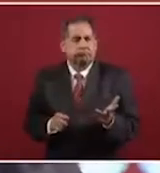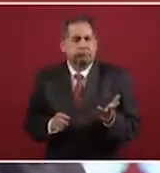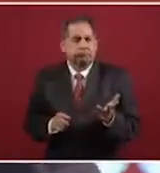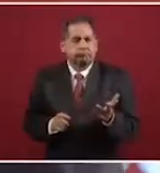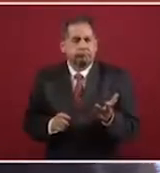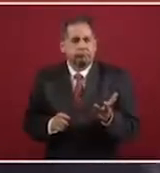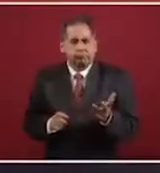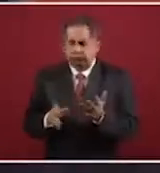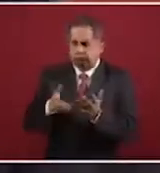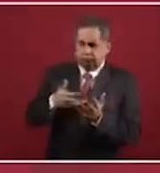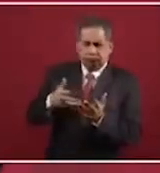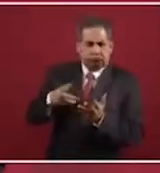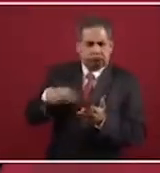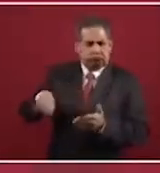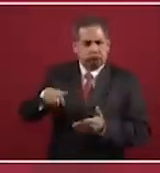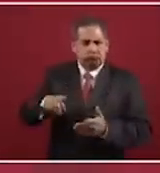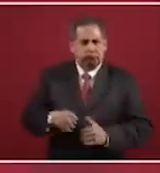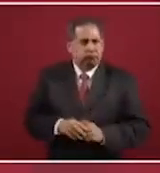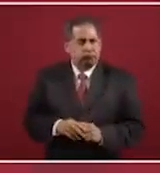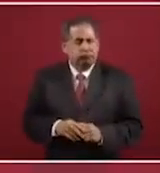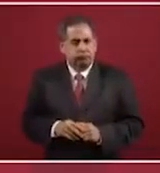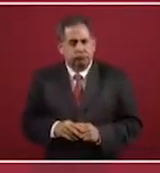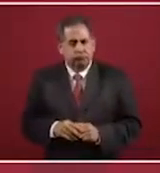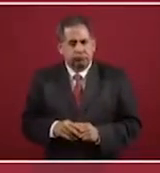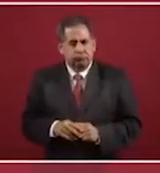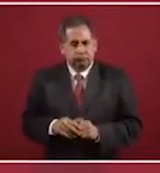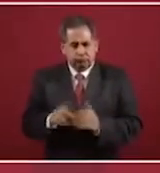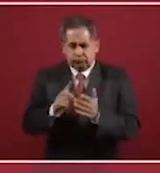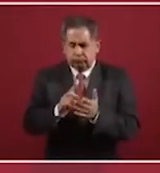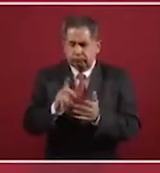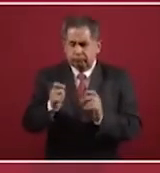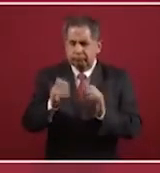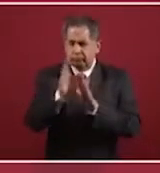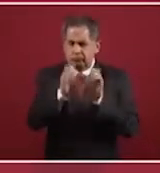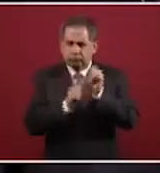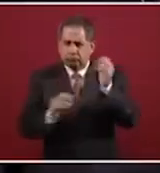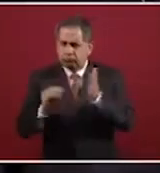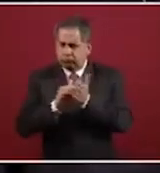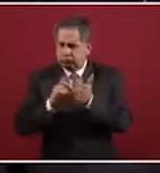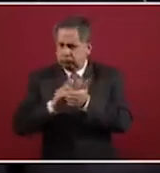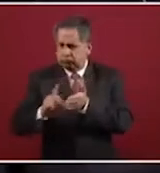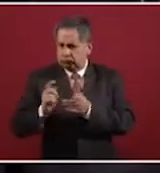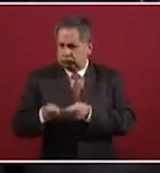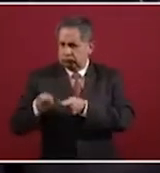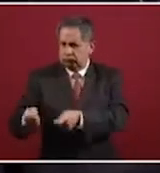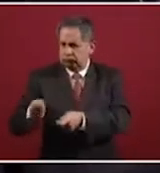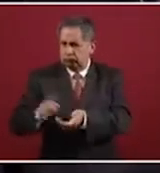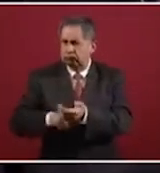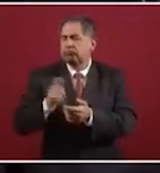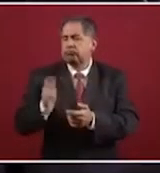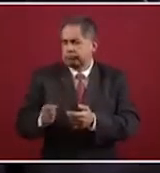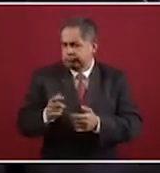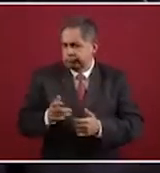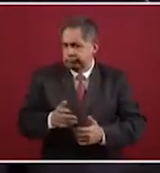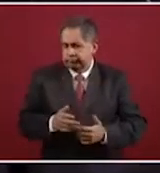el derecho constituciones vamos a